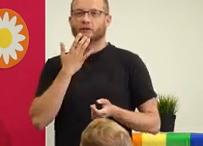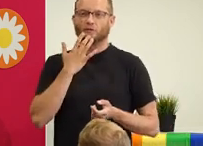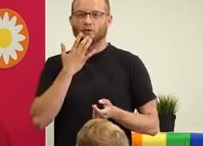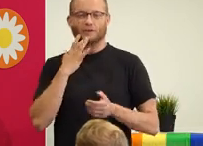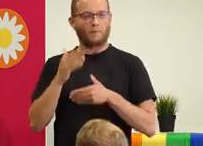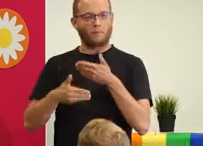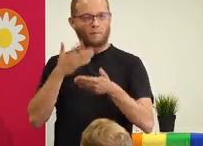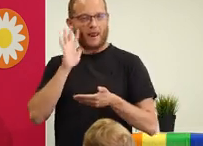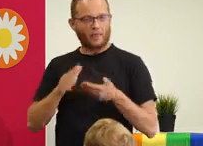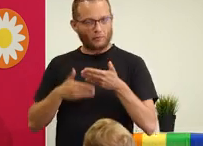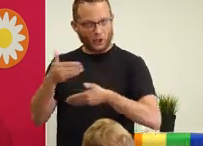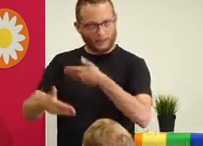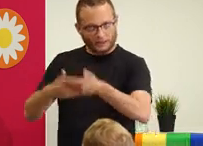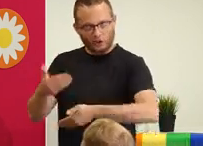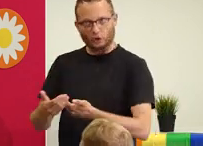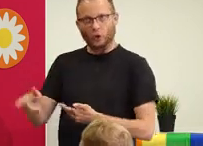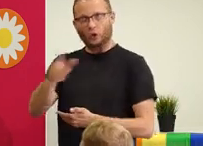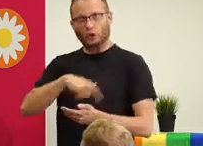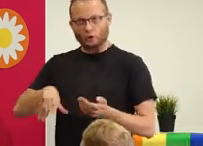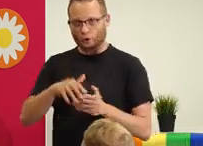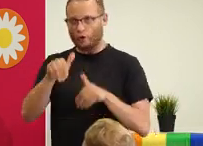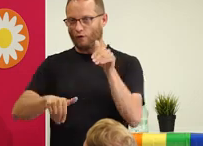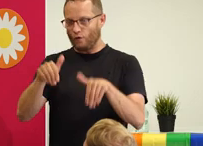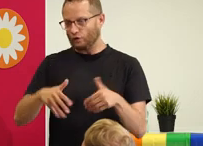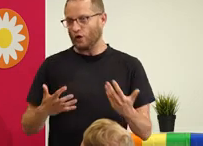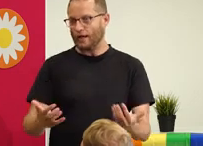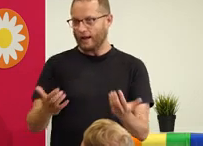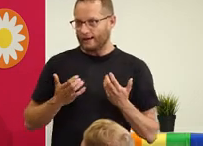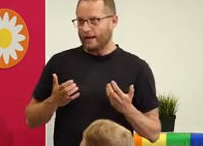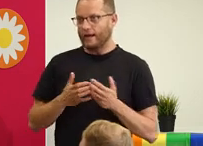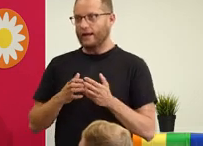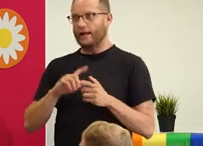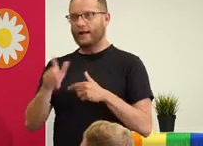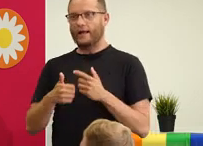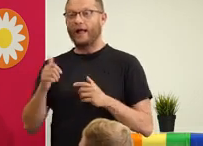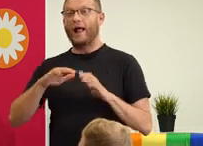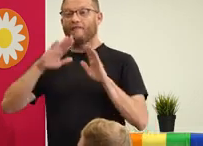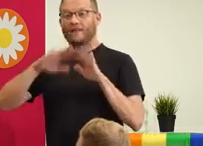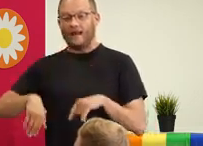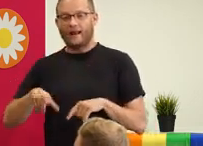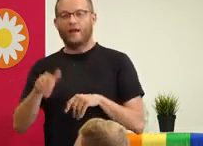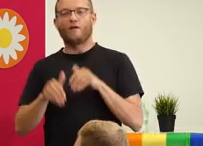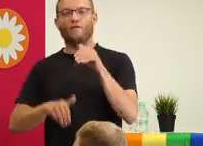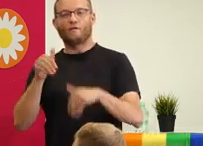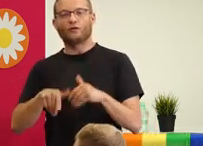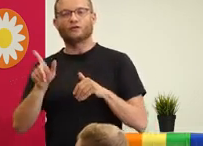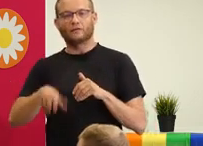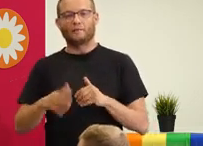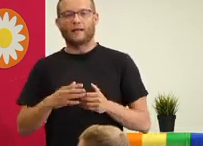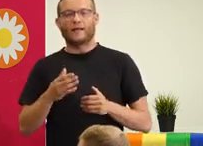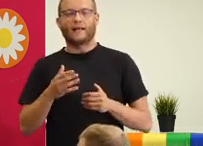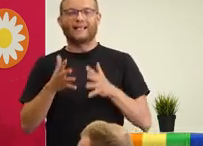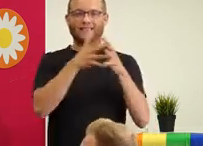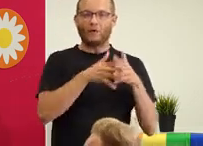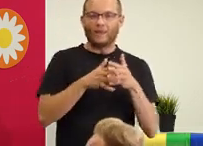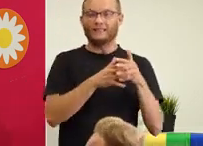de progreso, que nos vamos a ganar votos en el oeste y además a votos estadounidenses